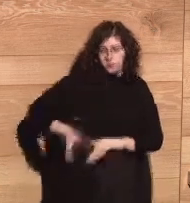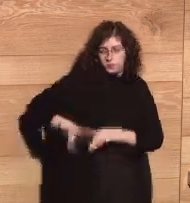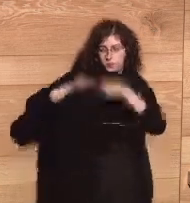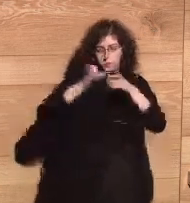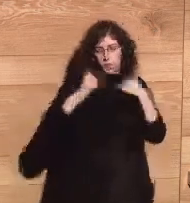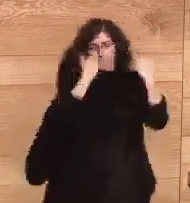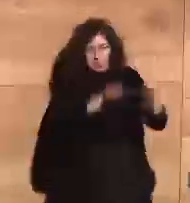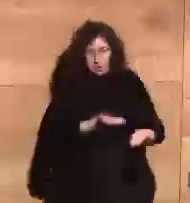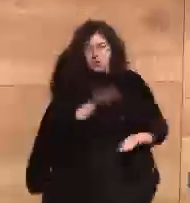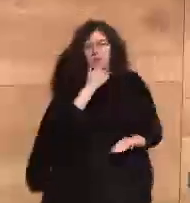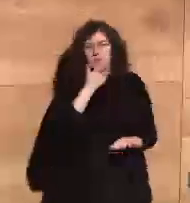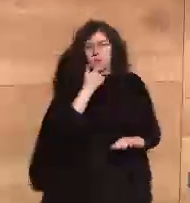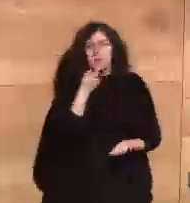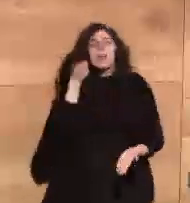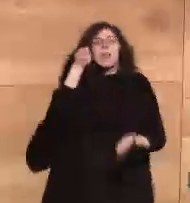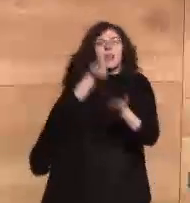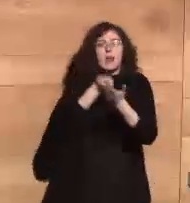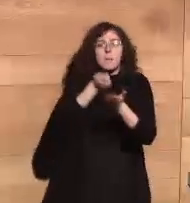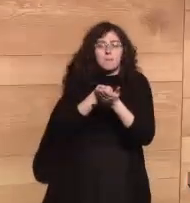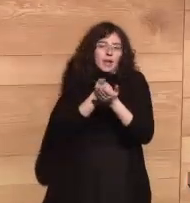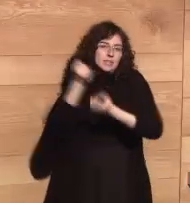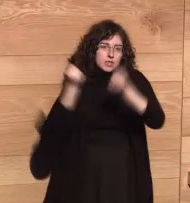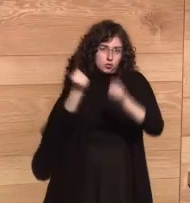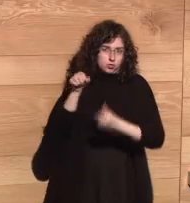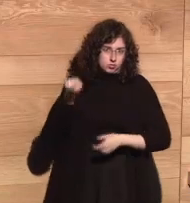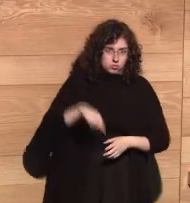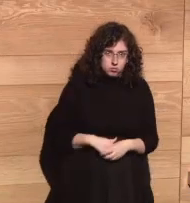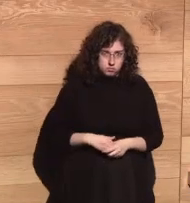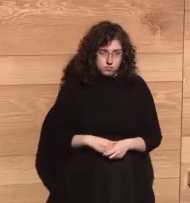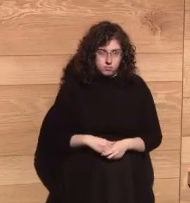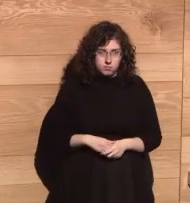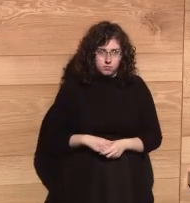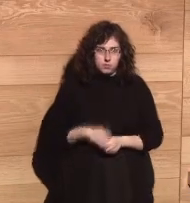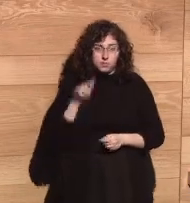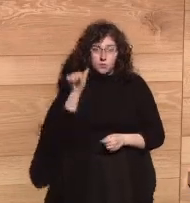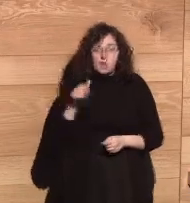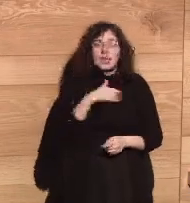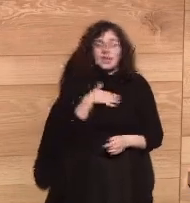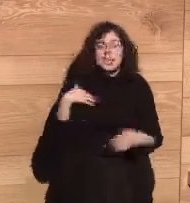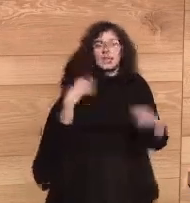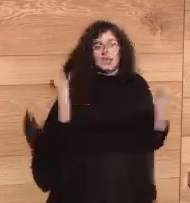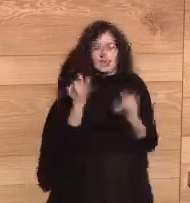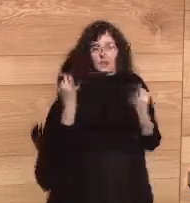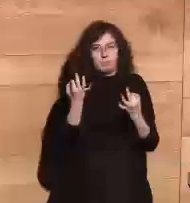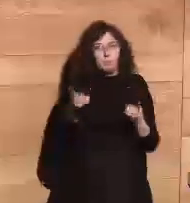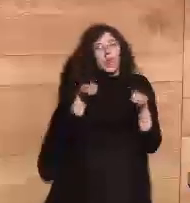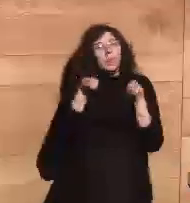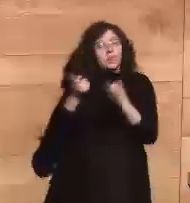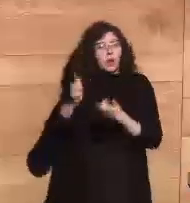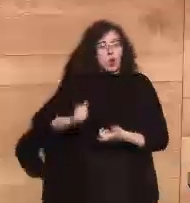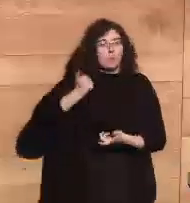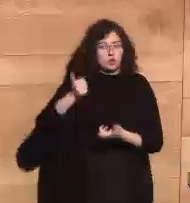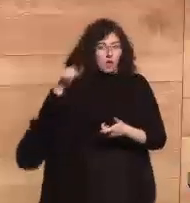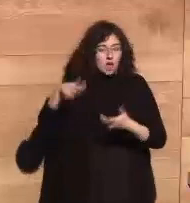la regala y le dice, le pagas al motorista. Y con eso lo que él quería hacer era darle una oportunidad